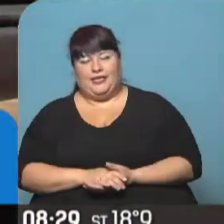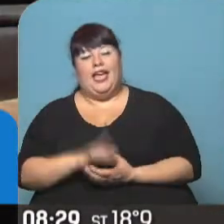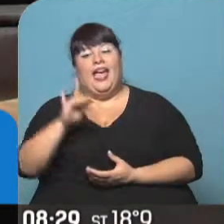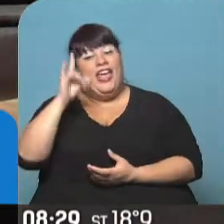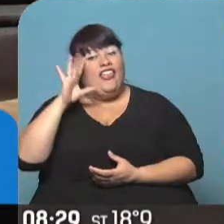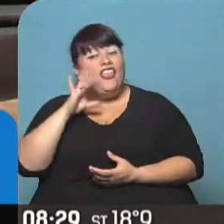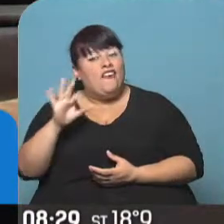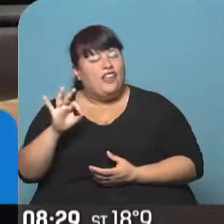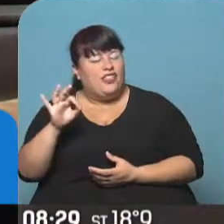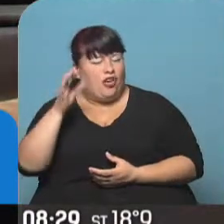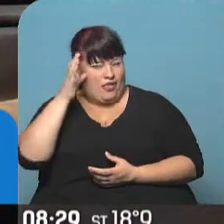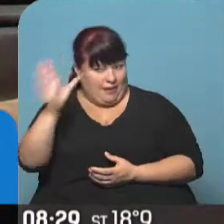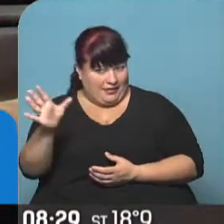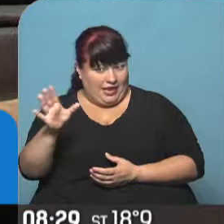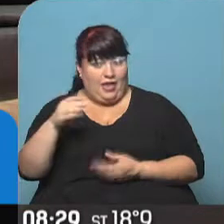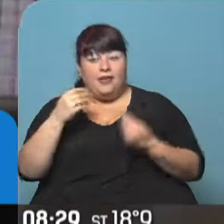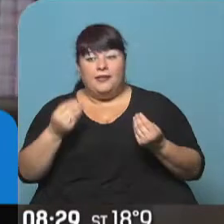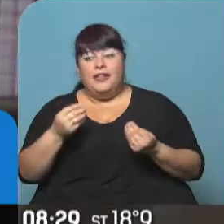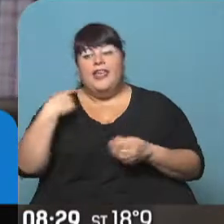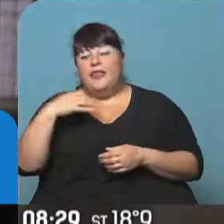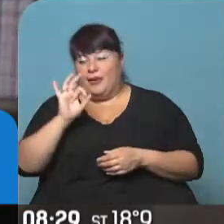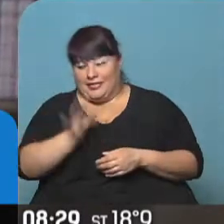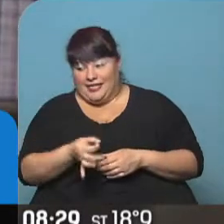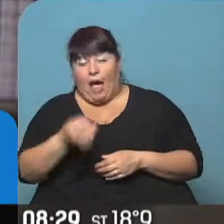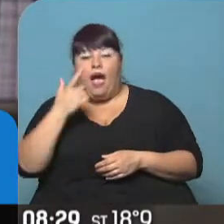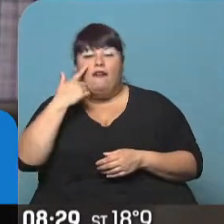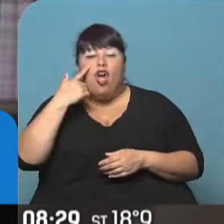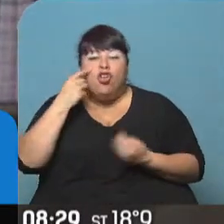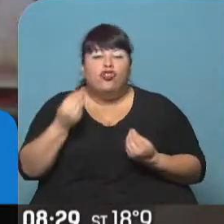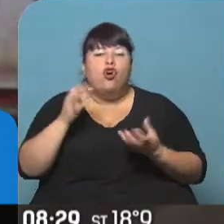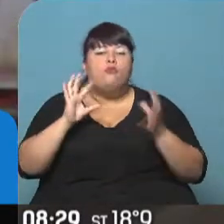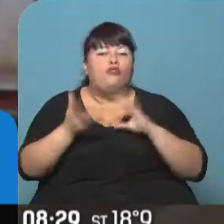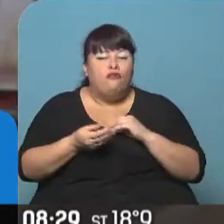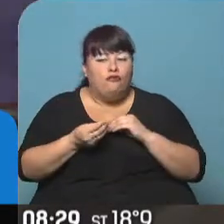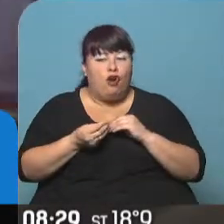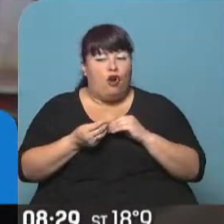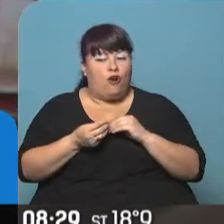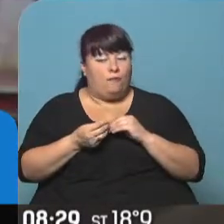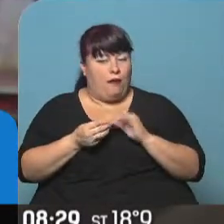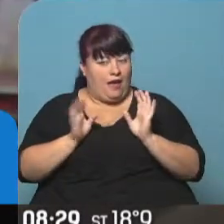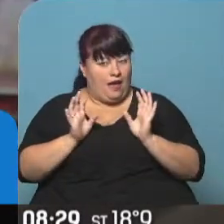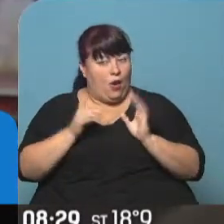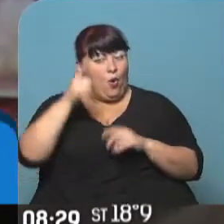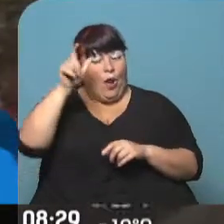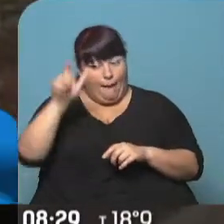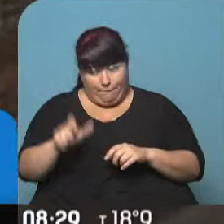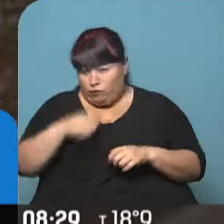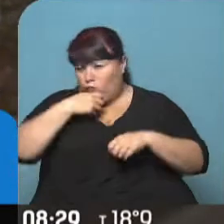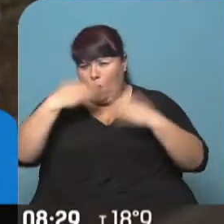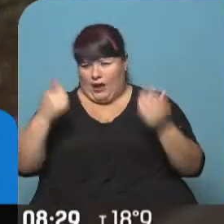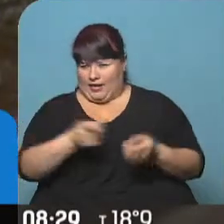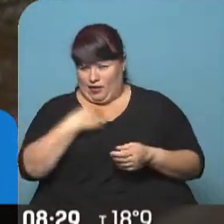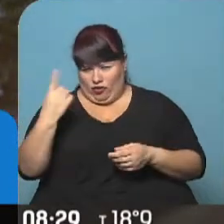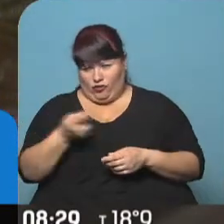Vido está llevado a un extremo. La verdad es que saber o intentar conocer cómo va a actuar una persona, cualquiera de